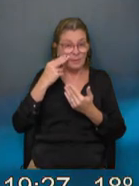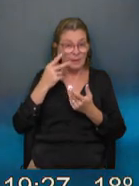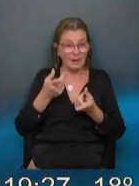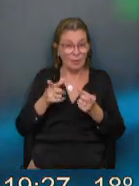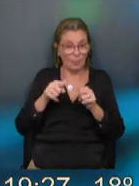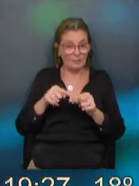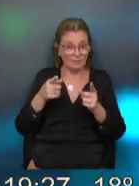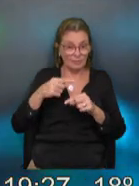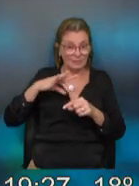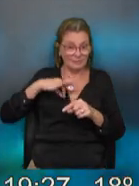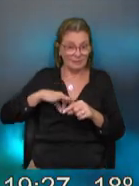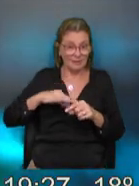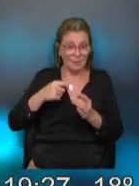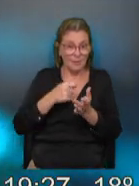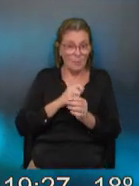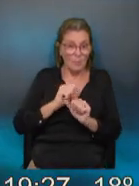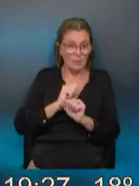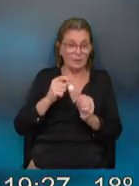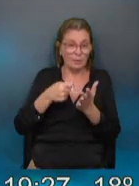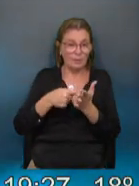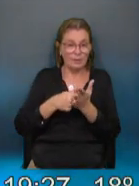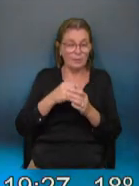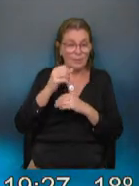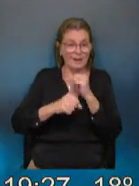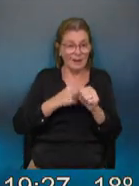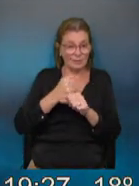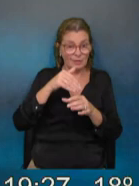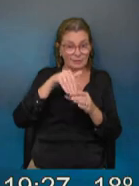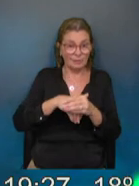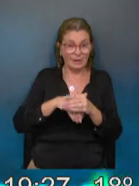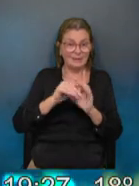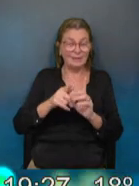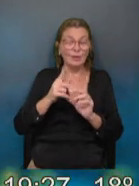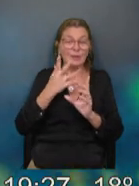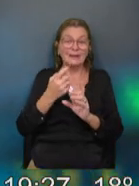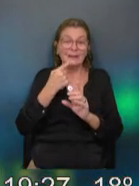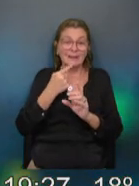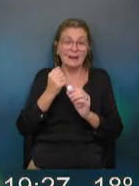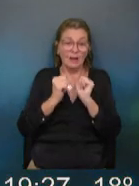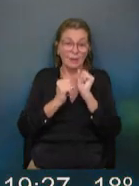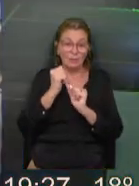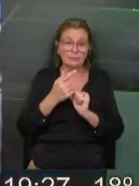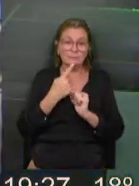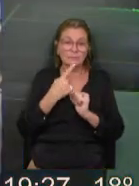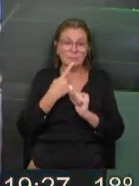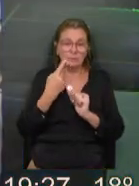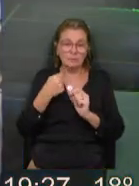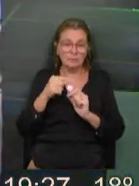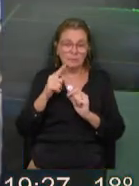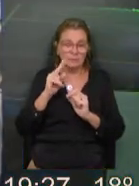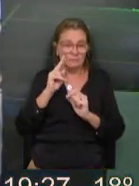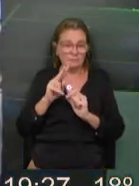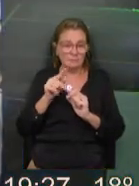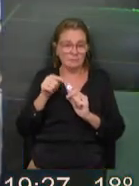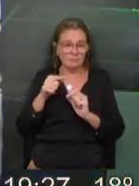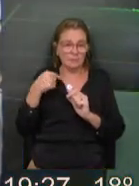recuperación de los salarios, del poder de compra. Y eso en un año electoral, naturalmente, tiene sus implicancias desde el punto de vista de la economía política. Pero desde otro punto de vista, como